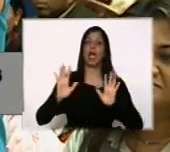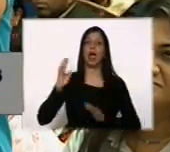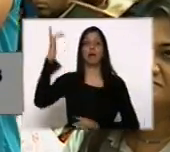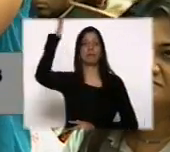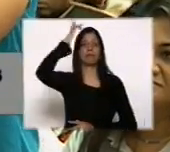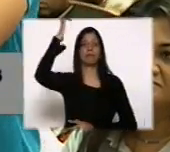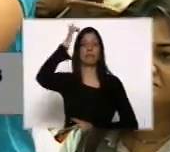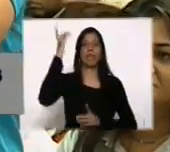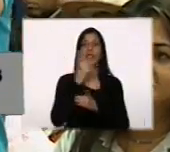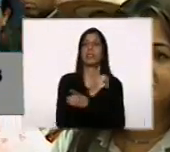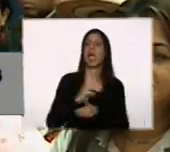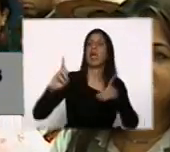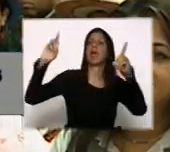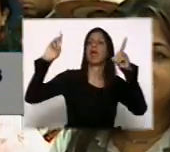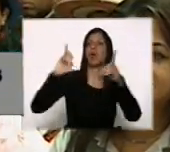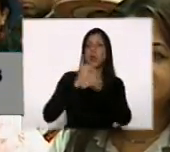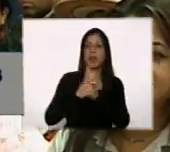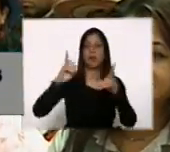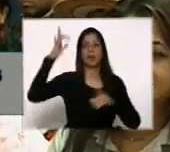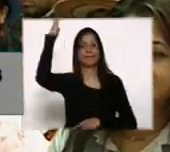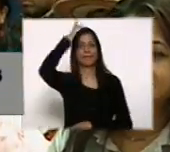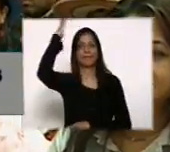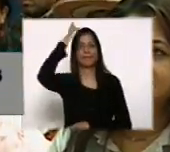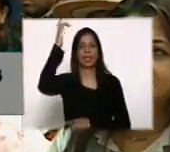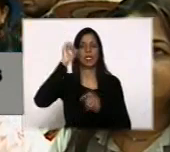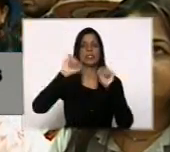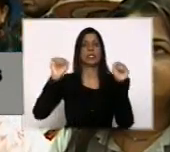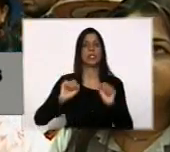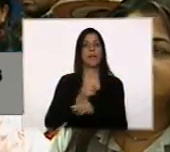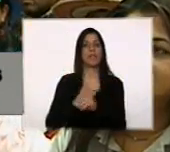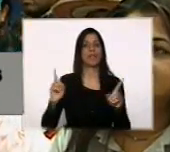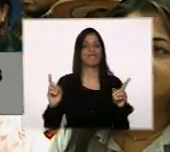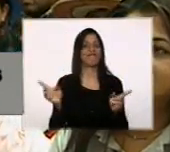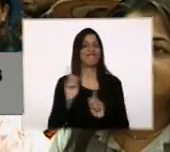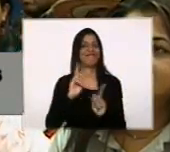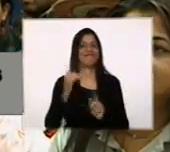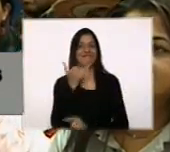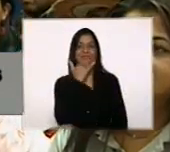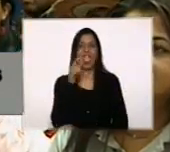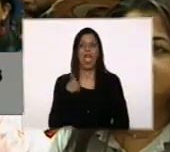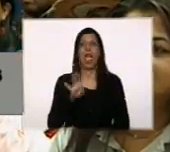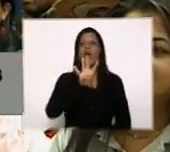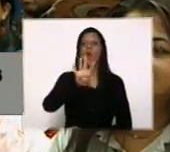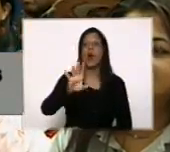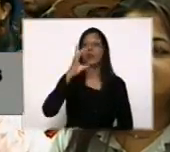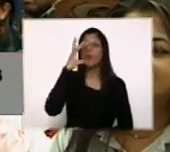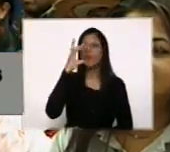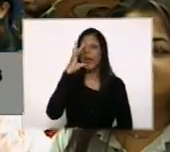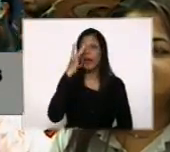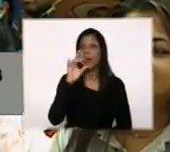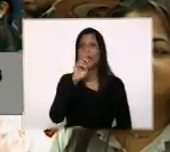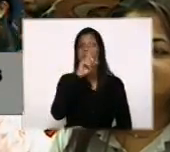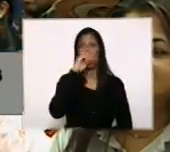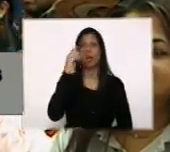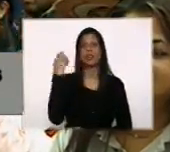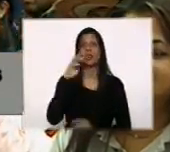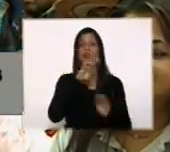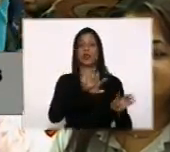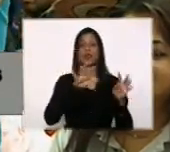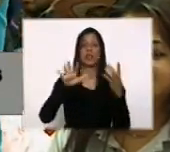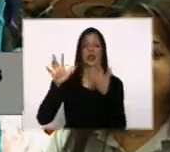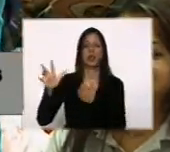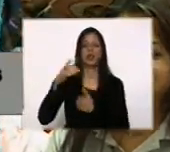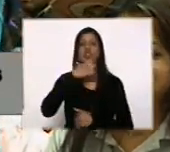perfecta, de que ellos son el mejor sistema. Y resulta que el 4 de febrero del 92, Y resulta que en diciembre del